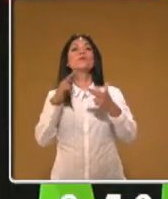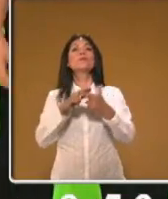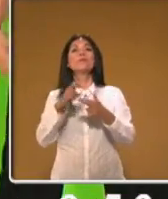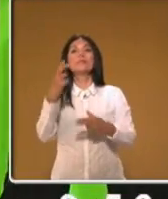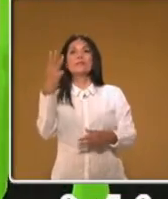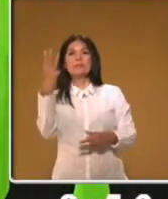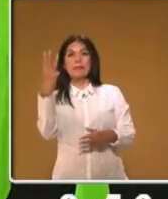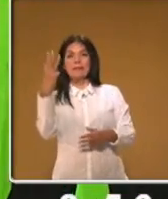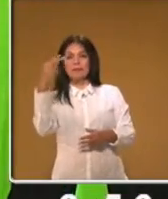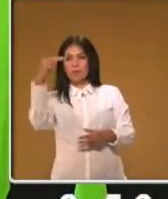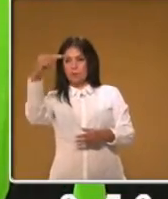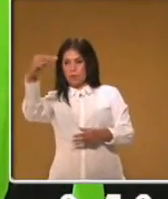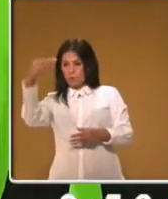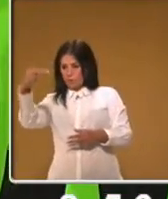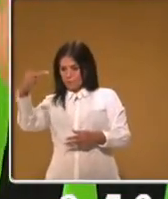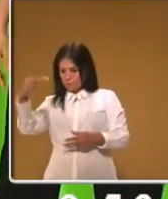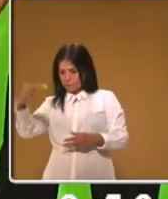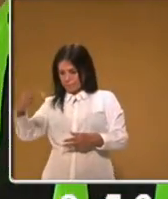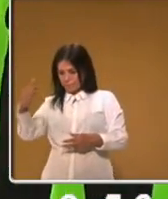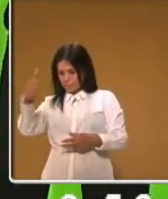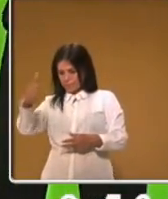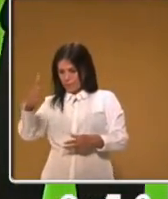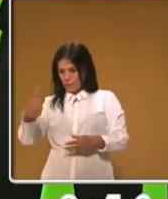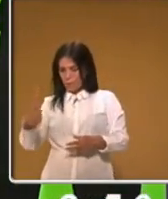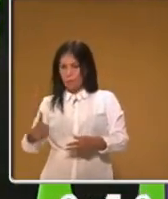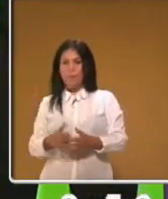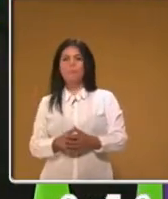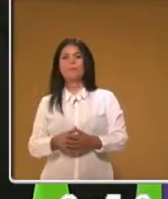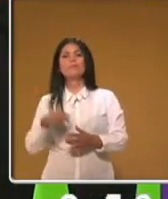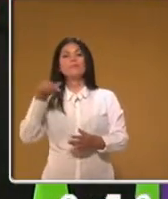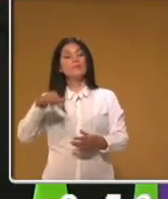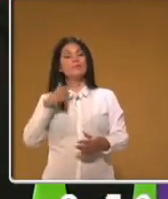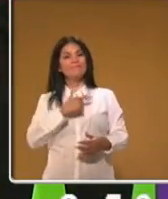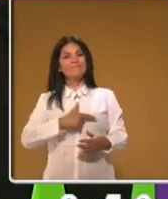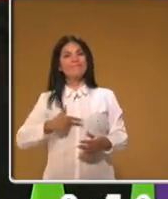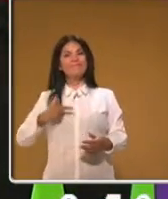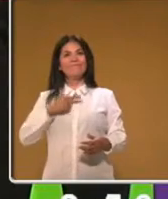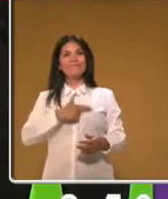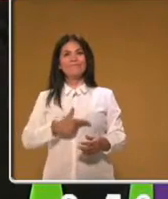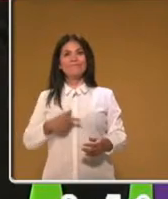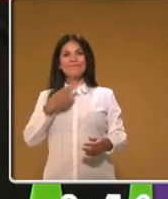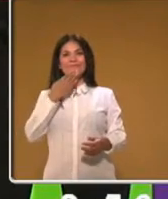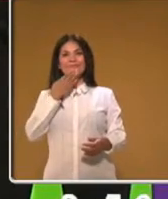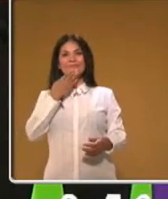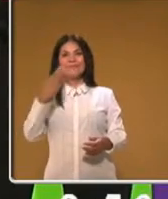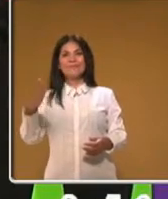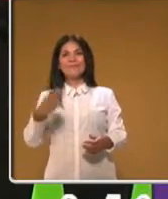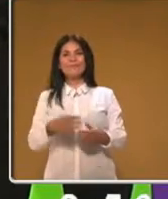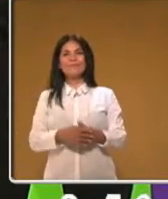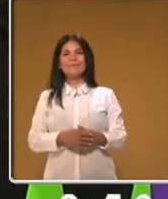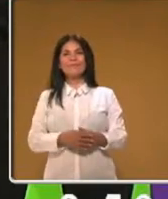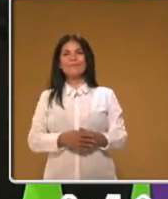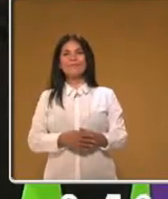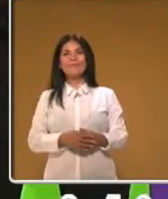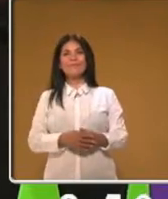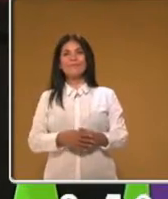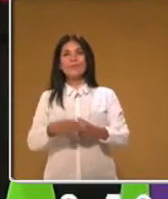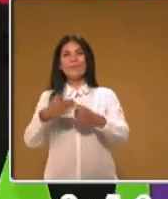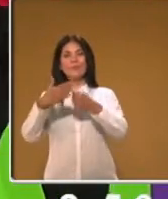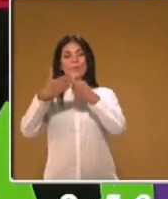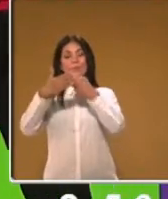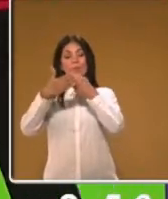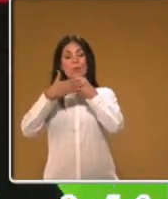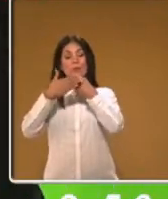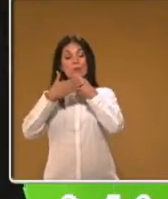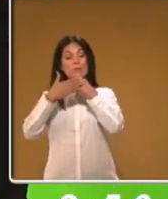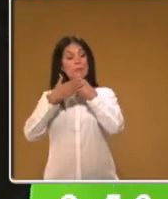Cervantes Ulloa. Muy bien, jóvenes, fue un gusto estar con ustedes el día de hoy. Esperemos vernos próximamente. Y échenle muchas ganas